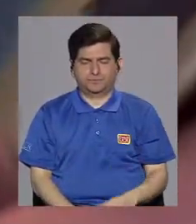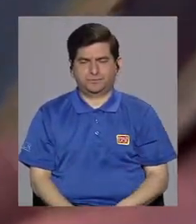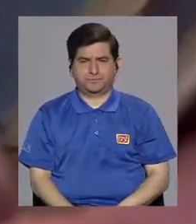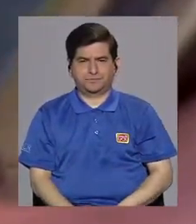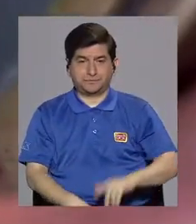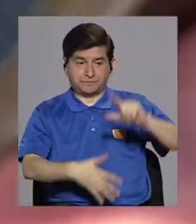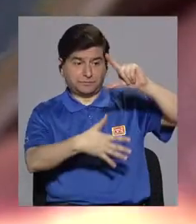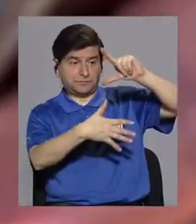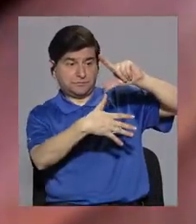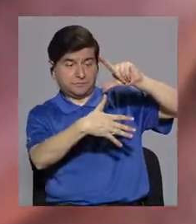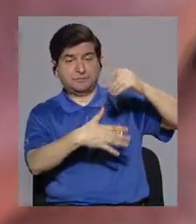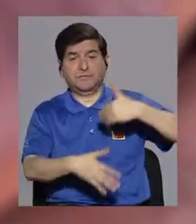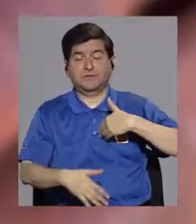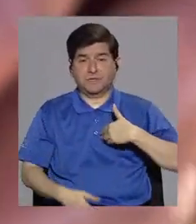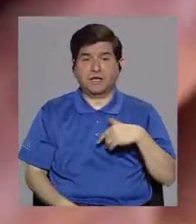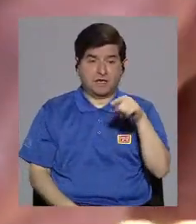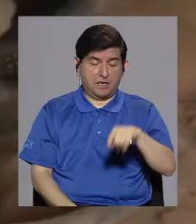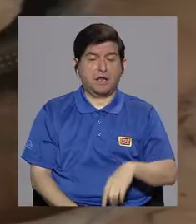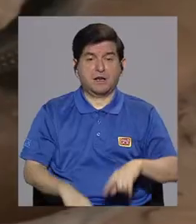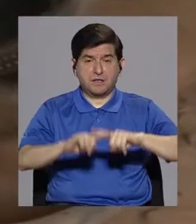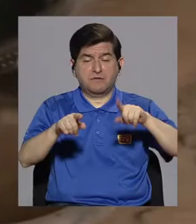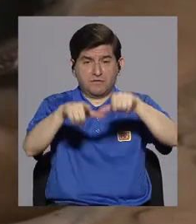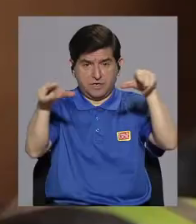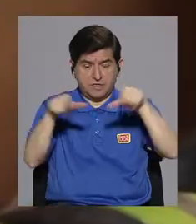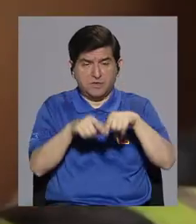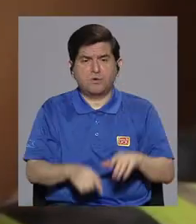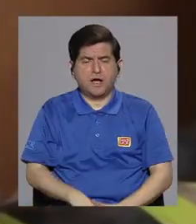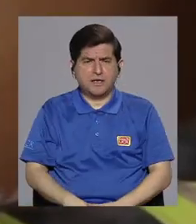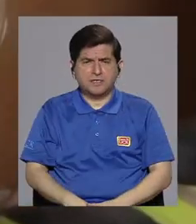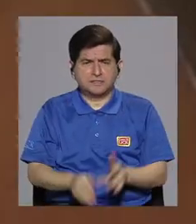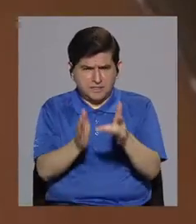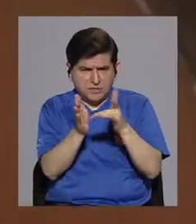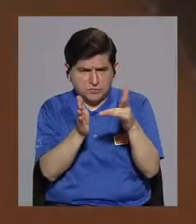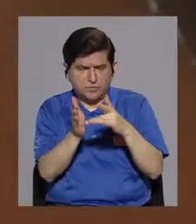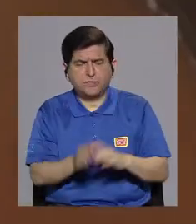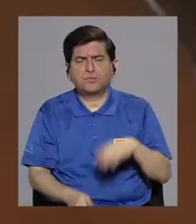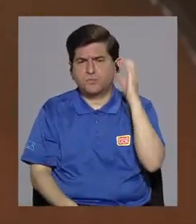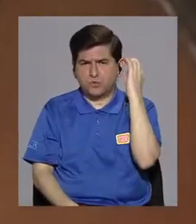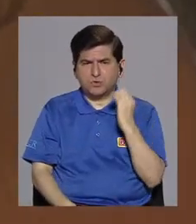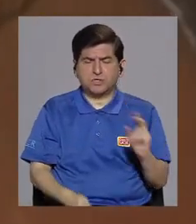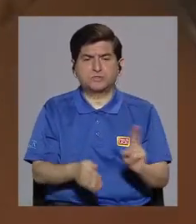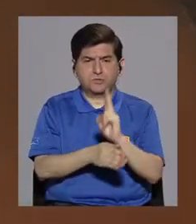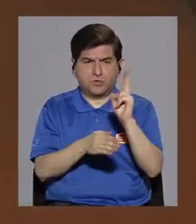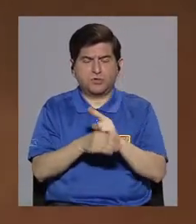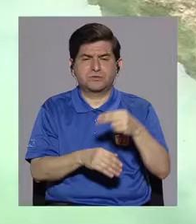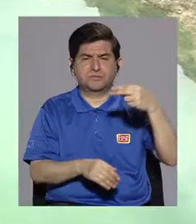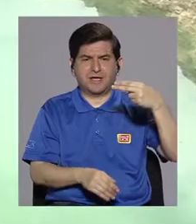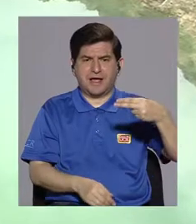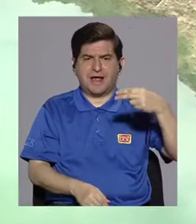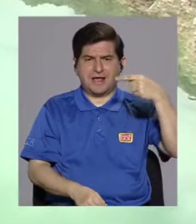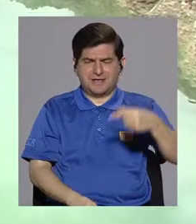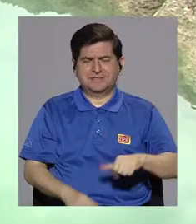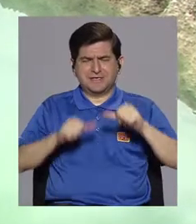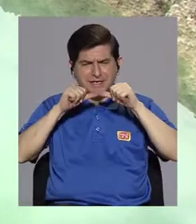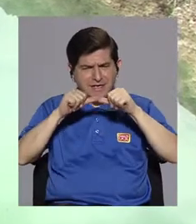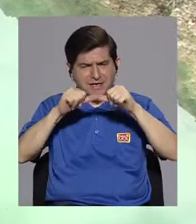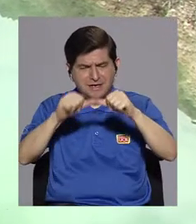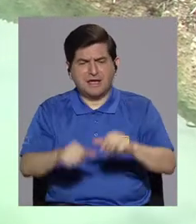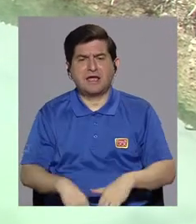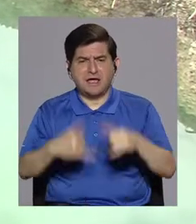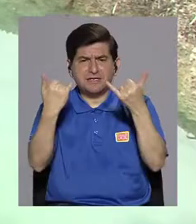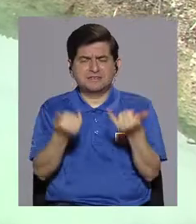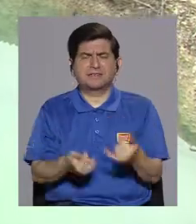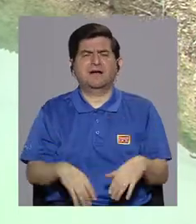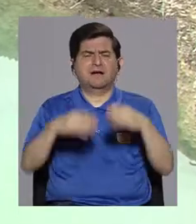En América Latina, pues, existen yacimientos de oro y se ha estado, digamos, utilizando el mercurio sistemáticamente. Se han